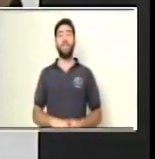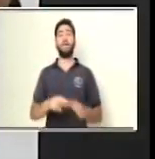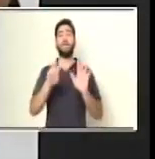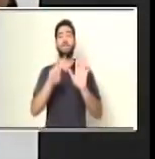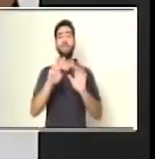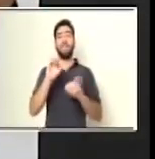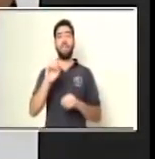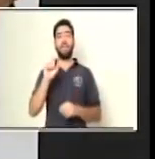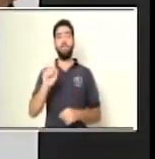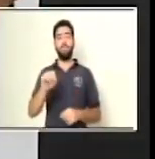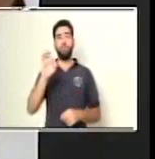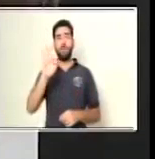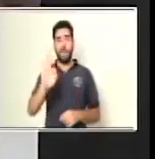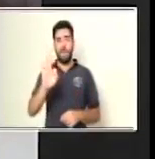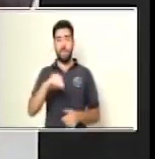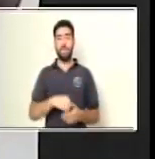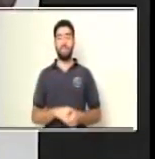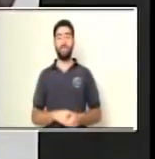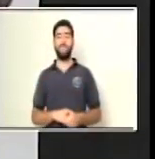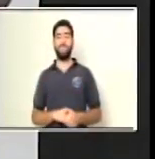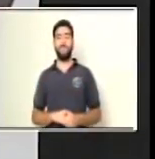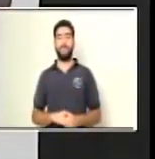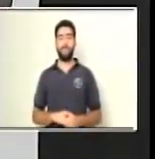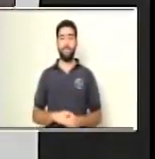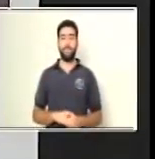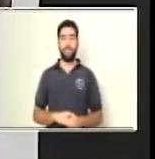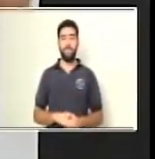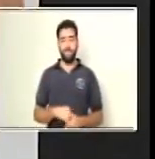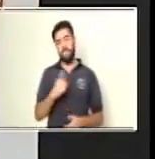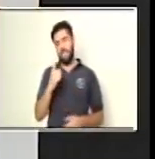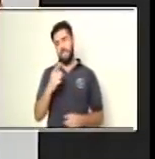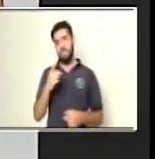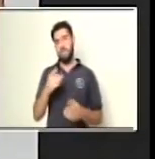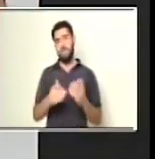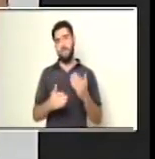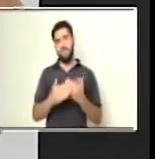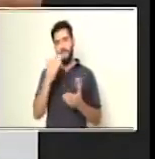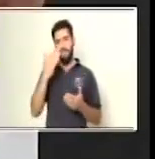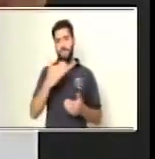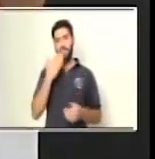en kilogramos. De una manera bastante sencilla.